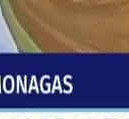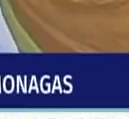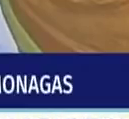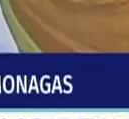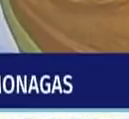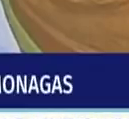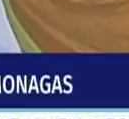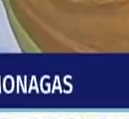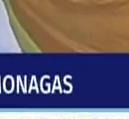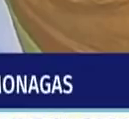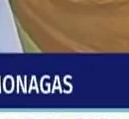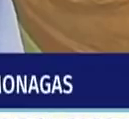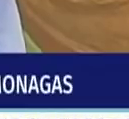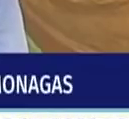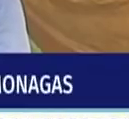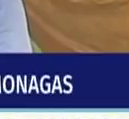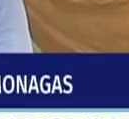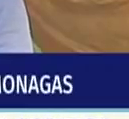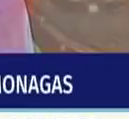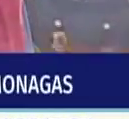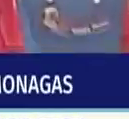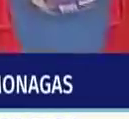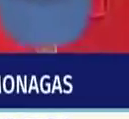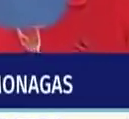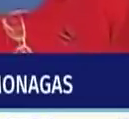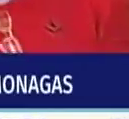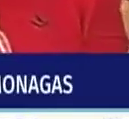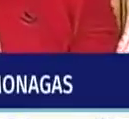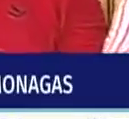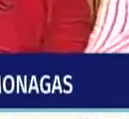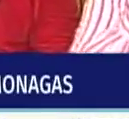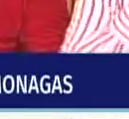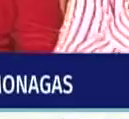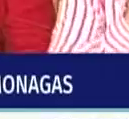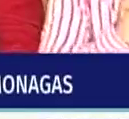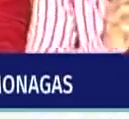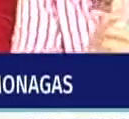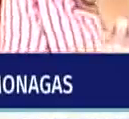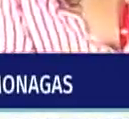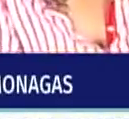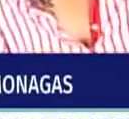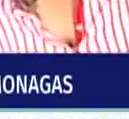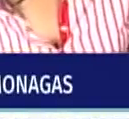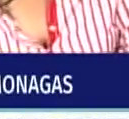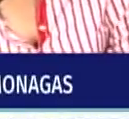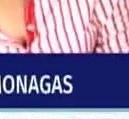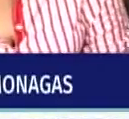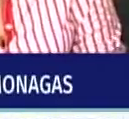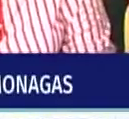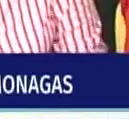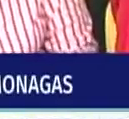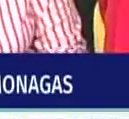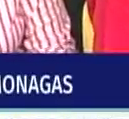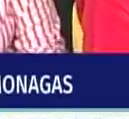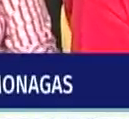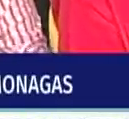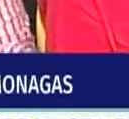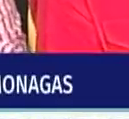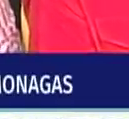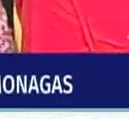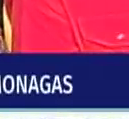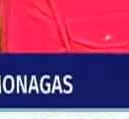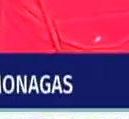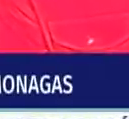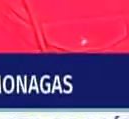gobernadora, compañeros y hermanos, alcaldes y alcaldesas, constituyentes, diputados, ahora elección de